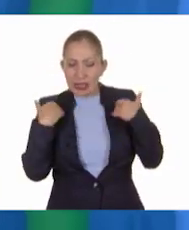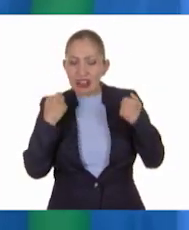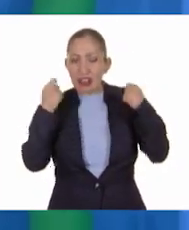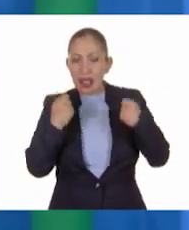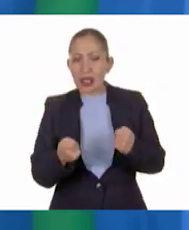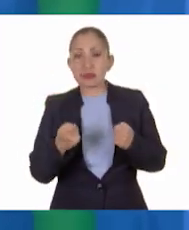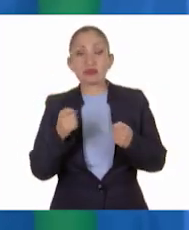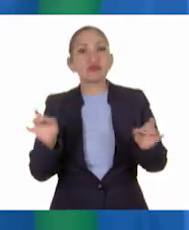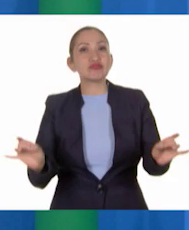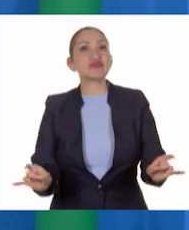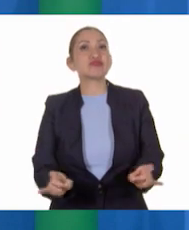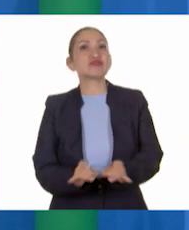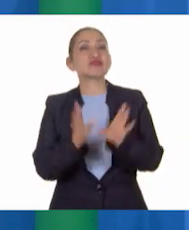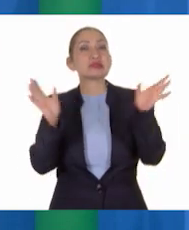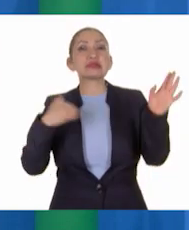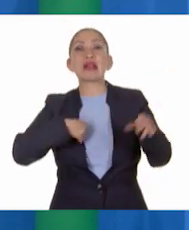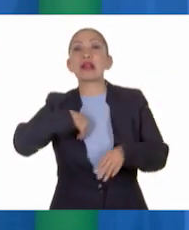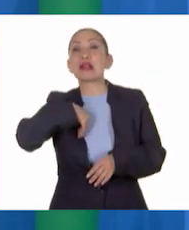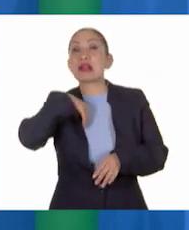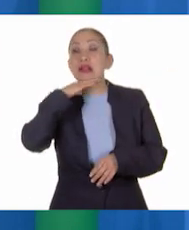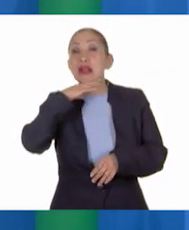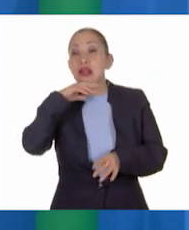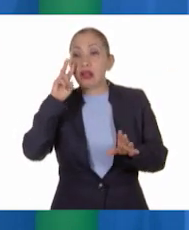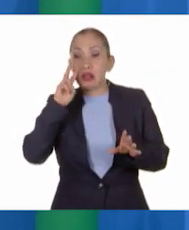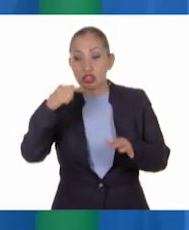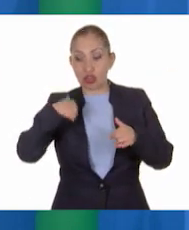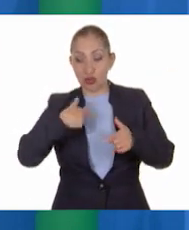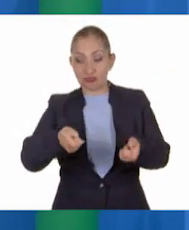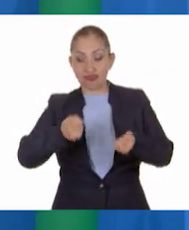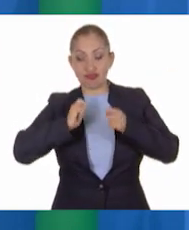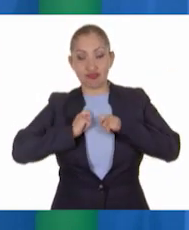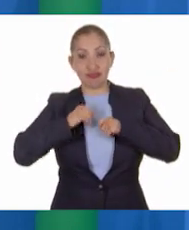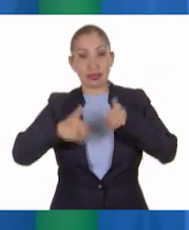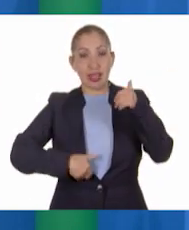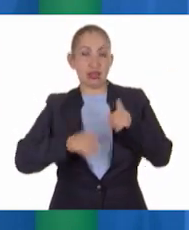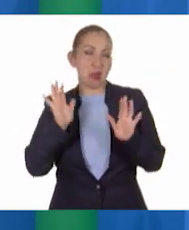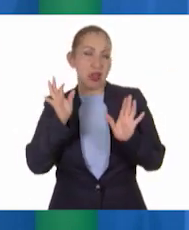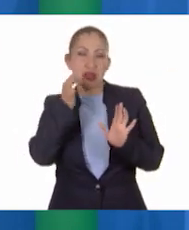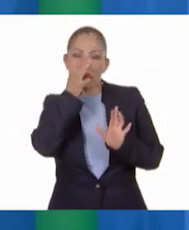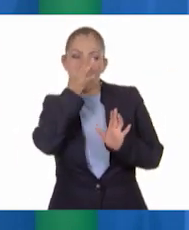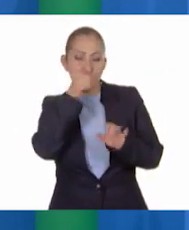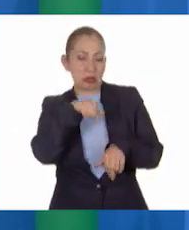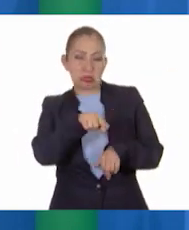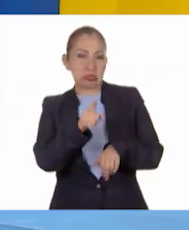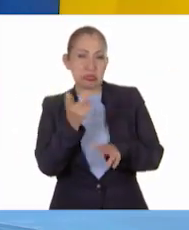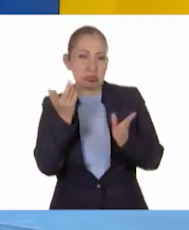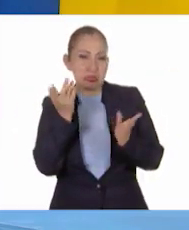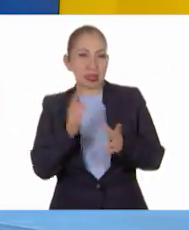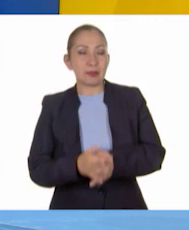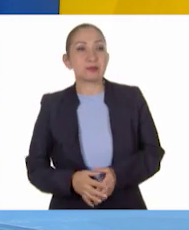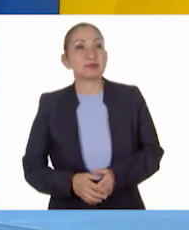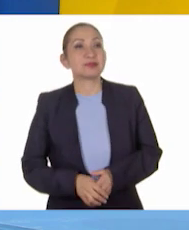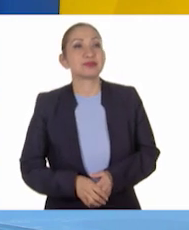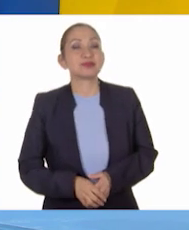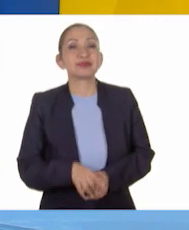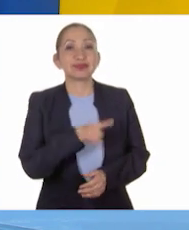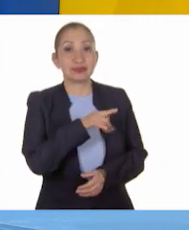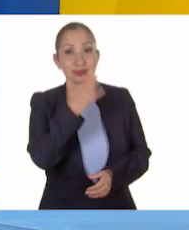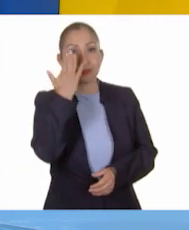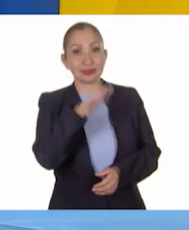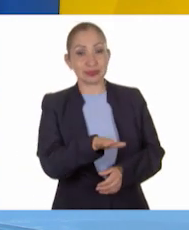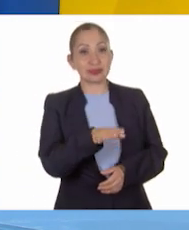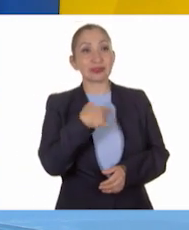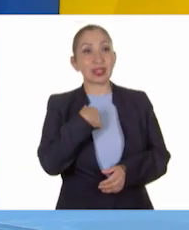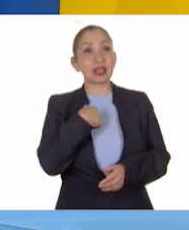entenderlos y de pronto, sin darme cuenta, ser uno de ellos, al menos durante un ratito chiquitito. ¿Y ya sabes qué papel